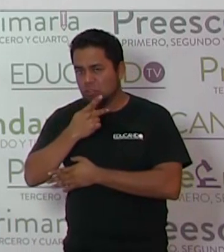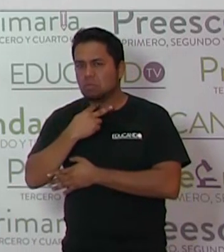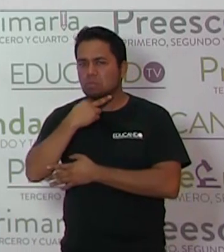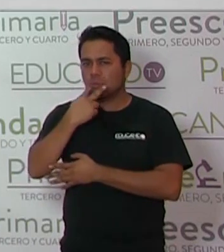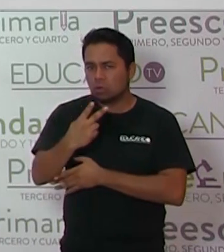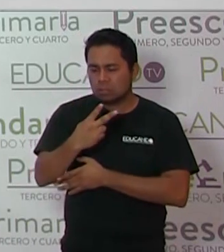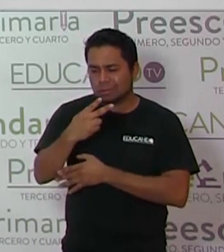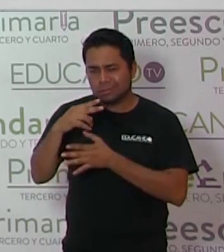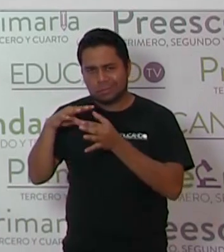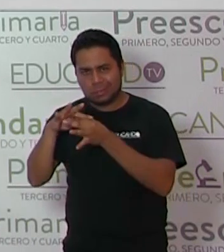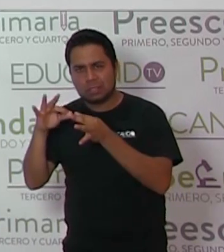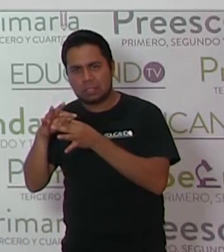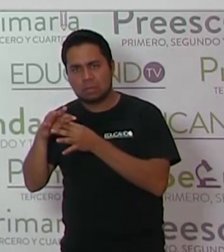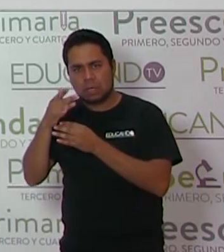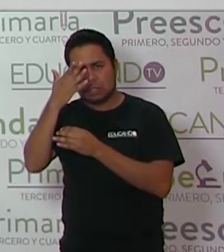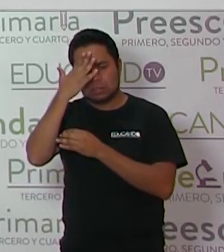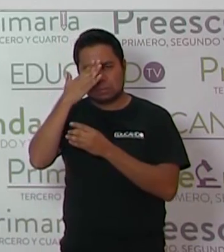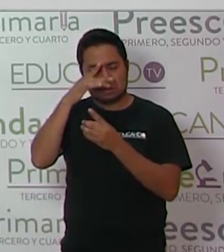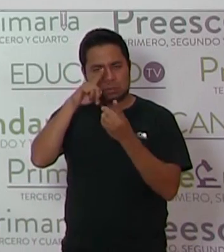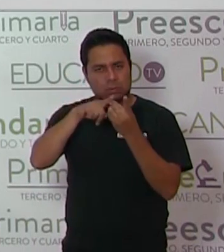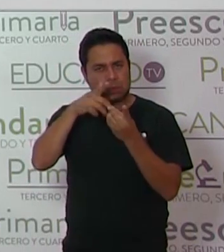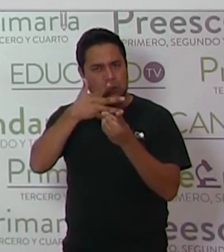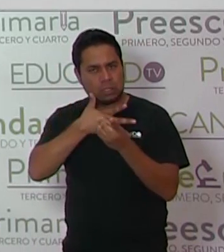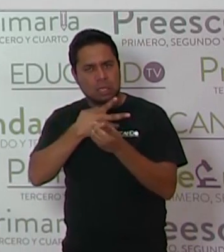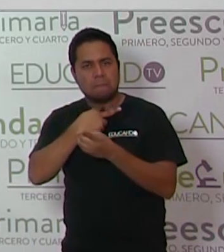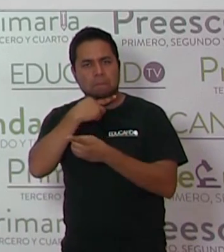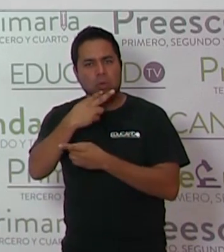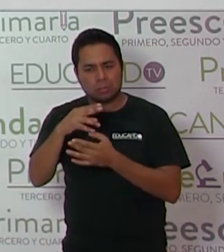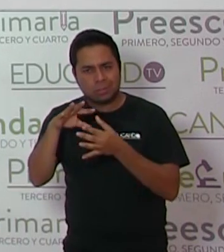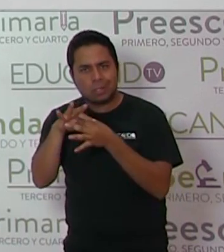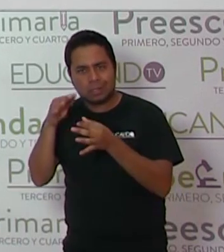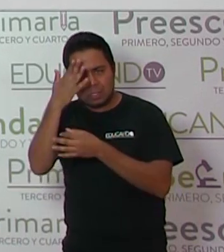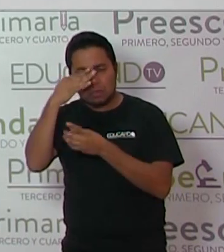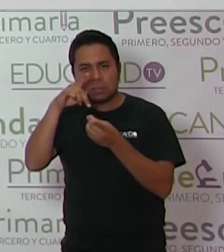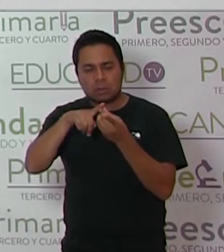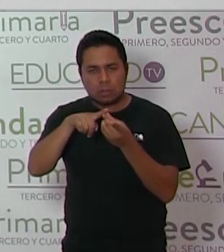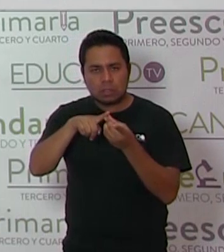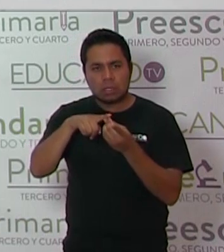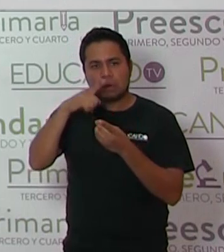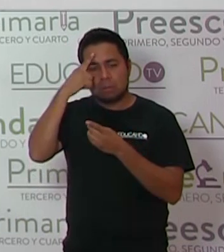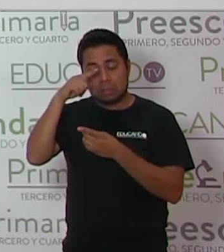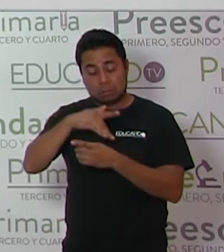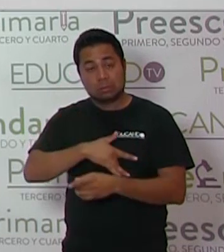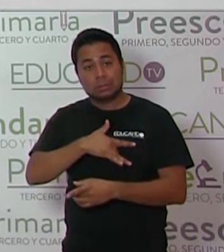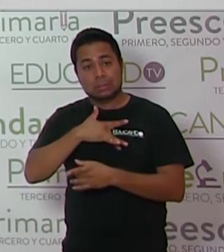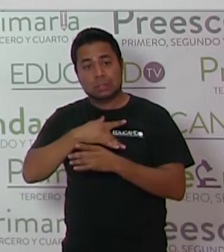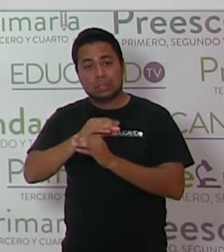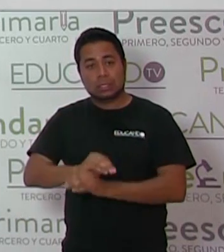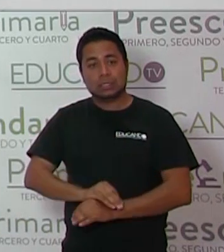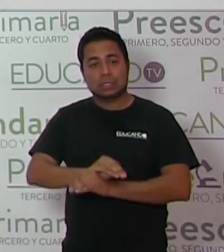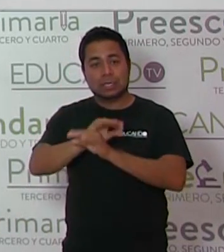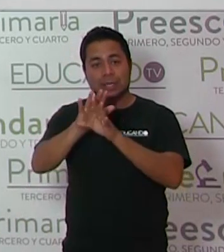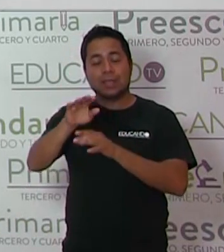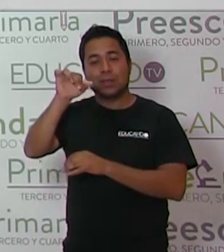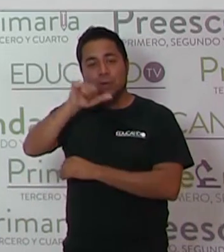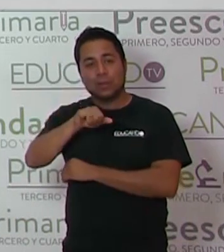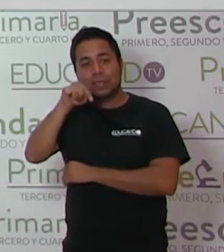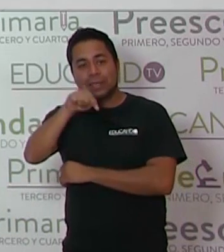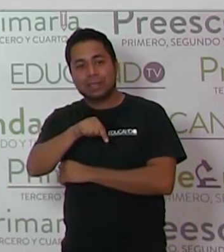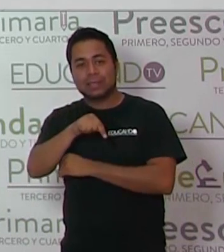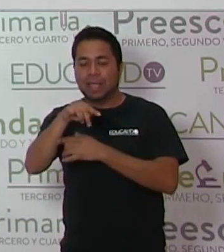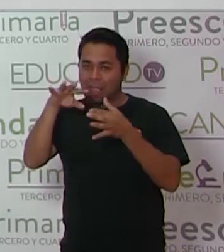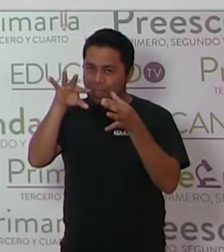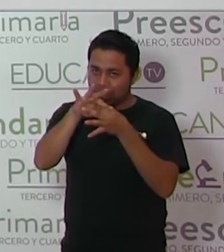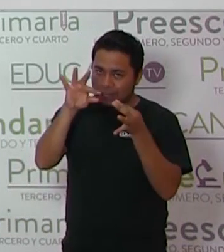narrativa? ¿Y en dónde encontramos la voz narrativa? Para que nos quede claro, hoy vamos a trabajar un